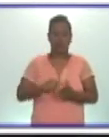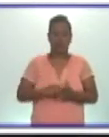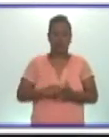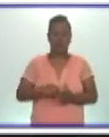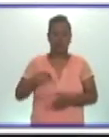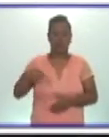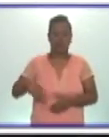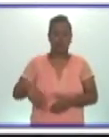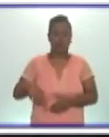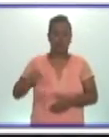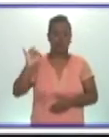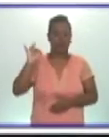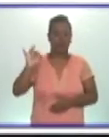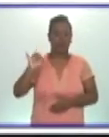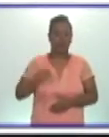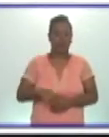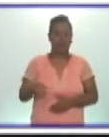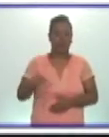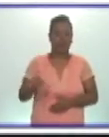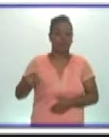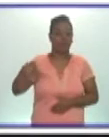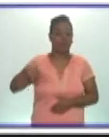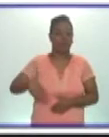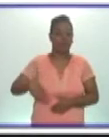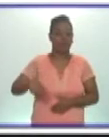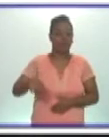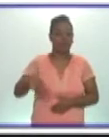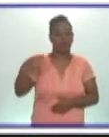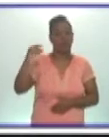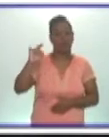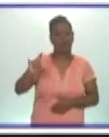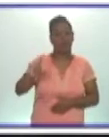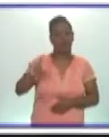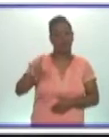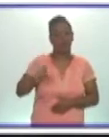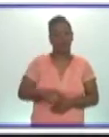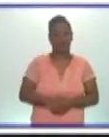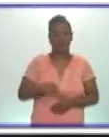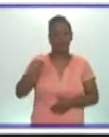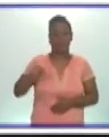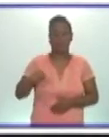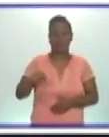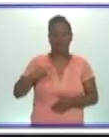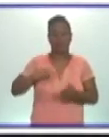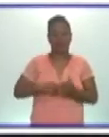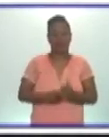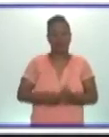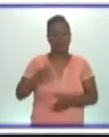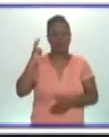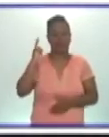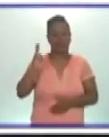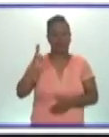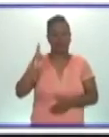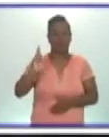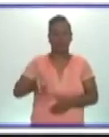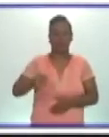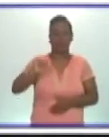es igual a q elevado a la 9. Y ahora lo multiplicamos con el segundo